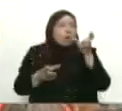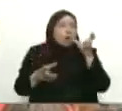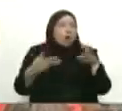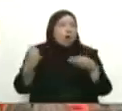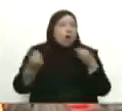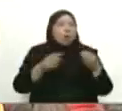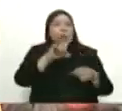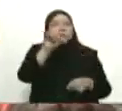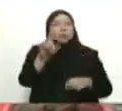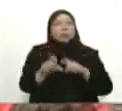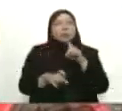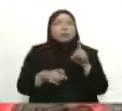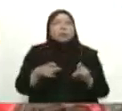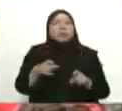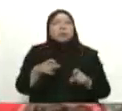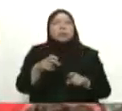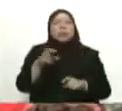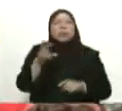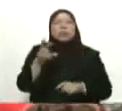Ríos